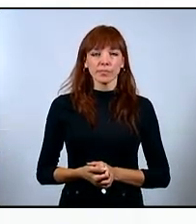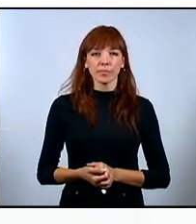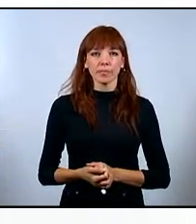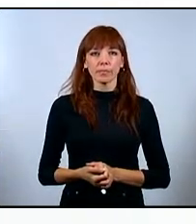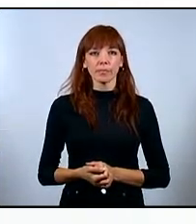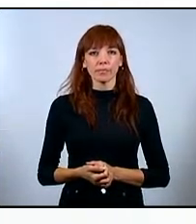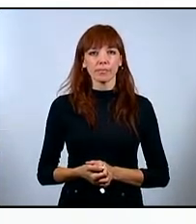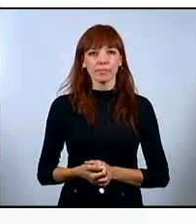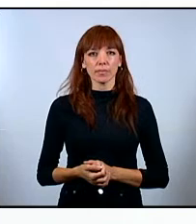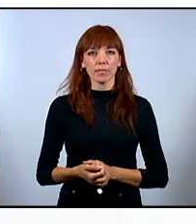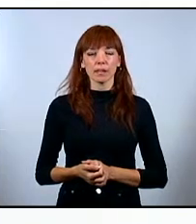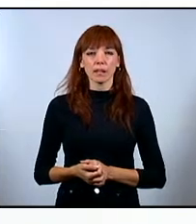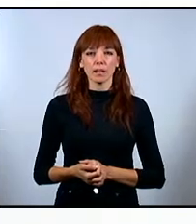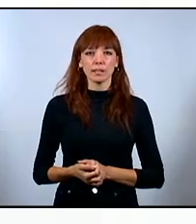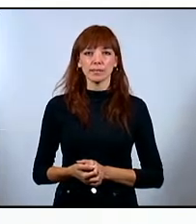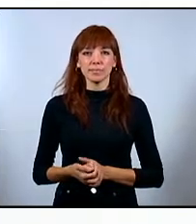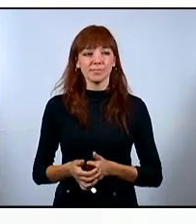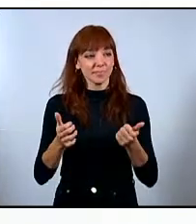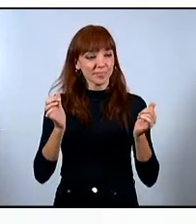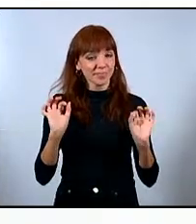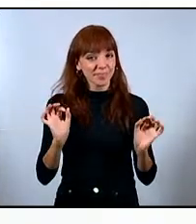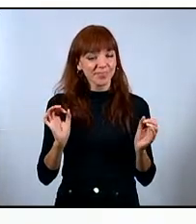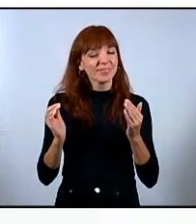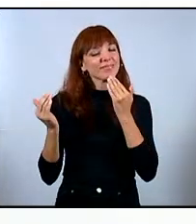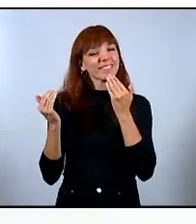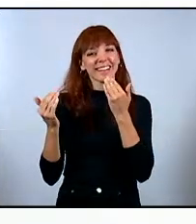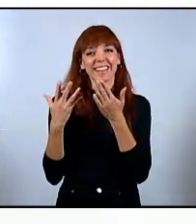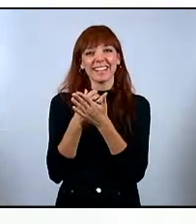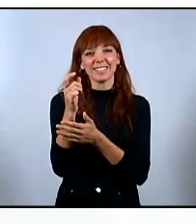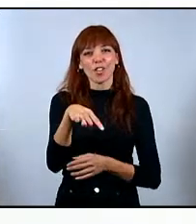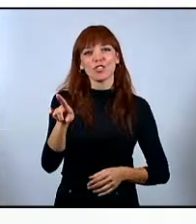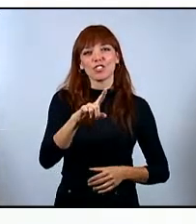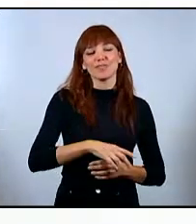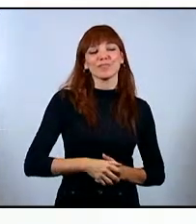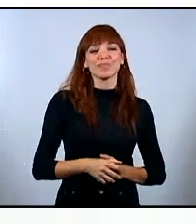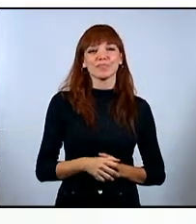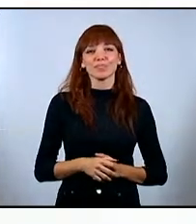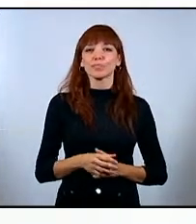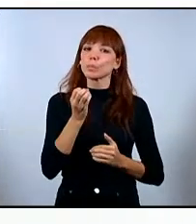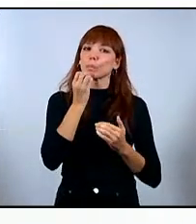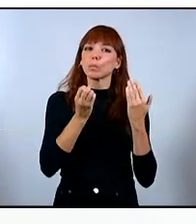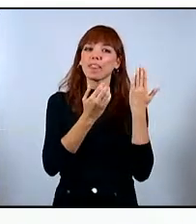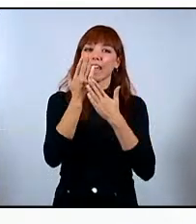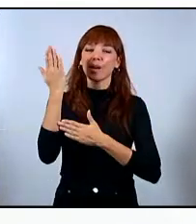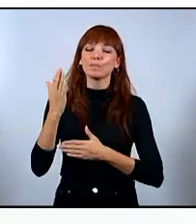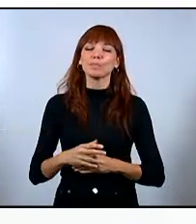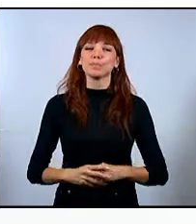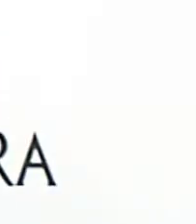Nada más, pues muchas gracias a todos. Que tengáis buen día.